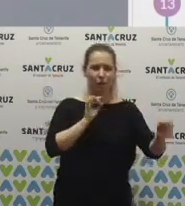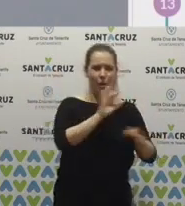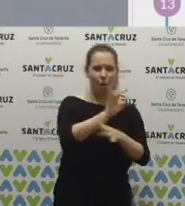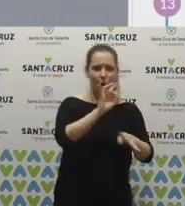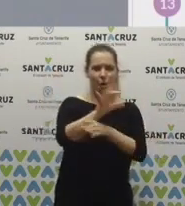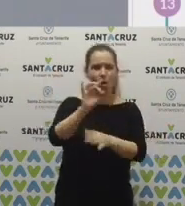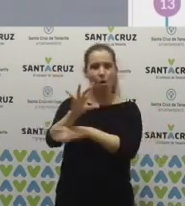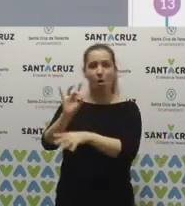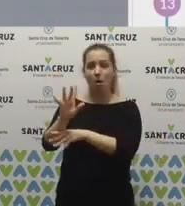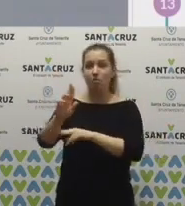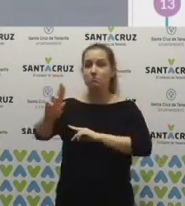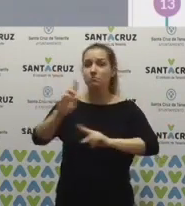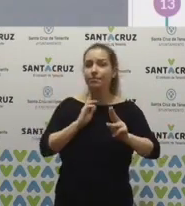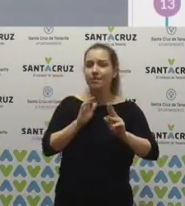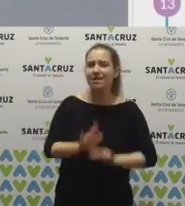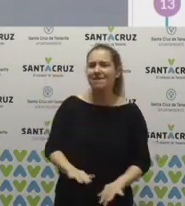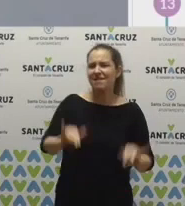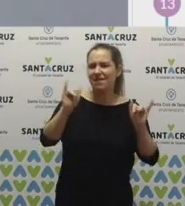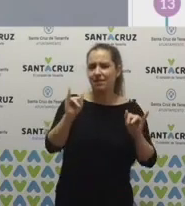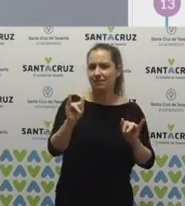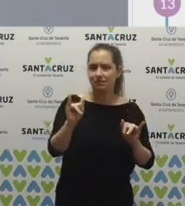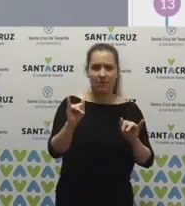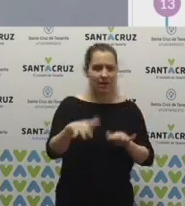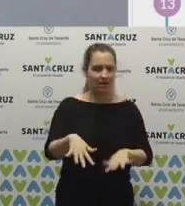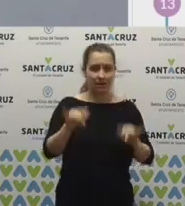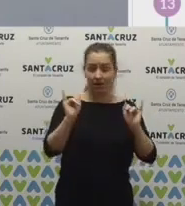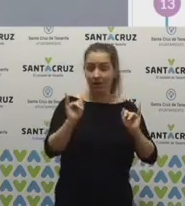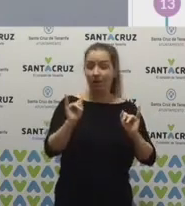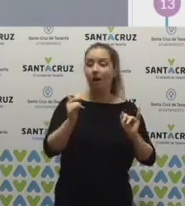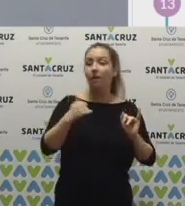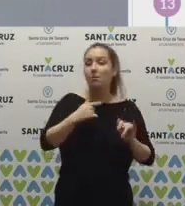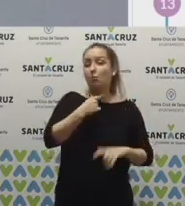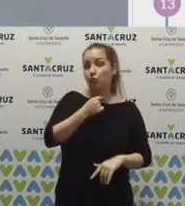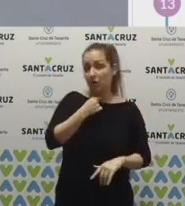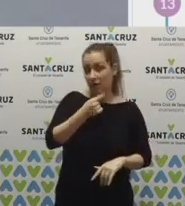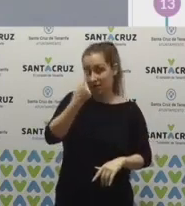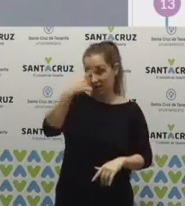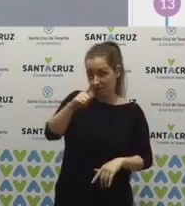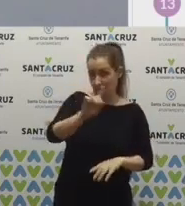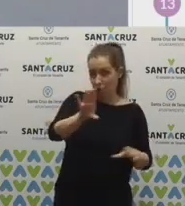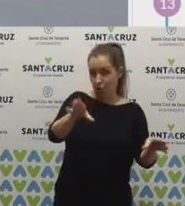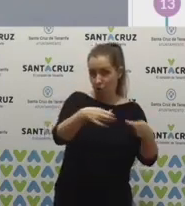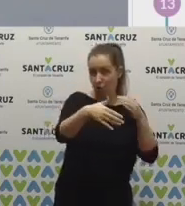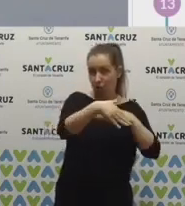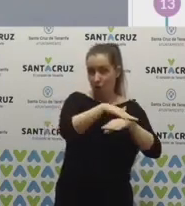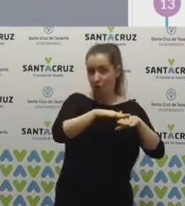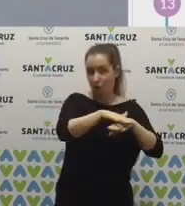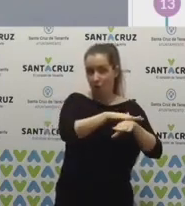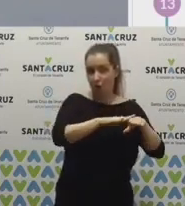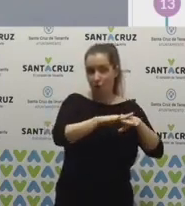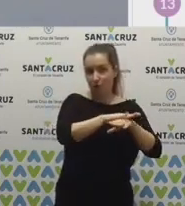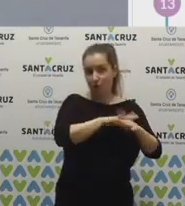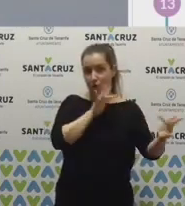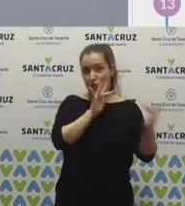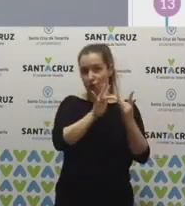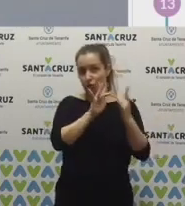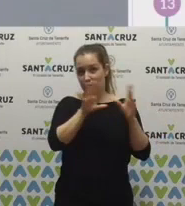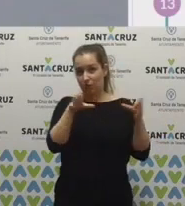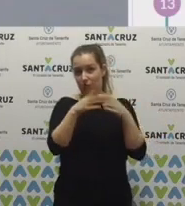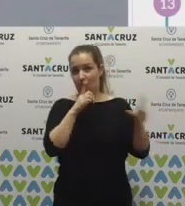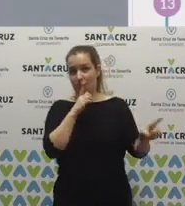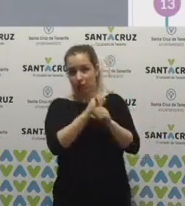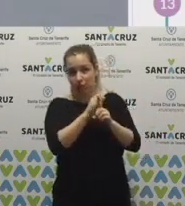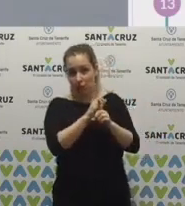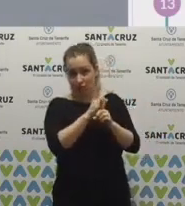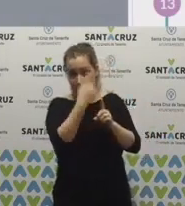por lo tanto a mí me gustaría en fin ya sabemos el trato que este grupo de gobierno le da a los partidos de la oposición pero a mí me